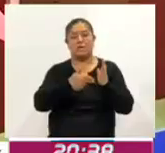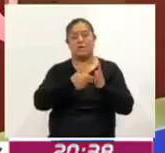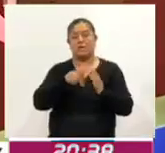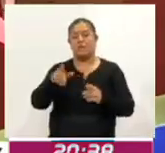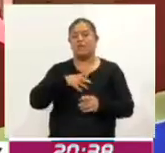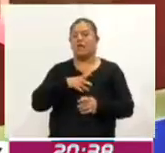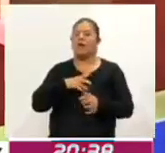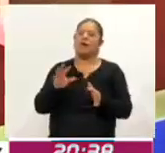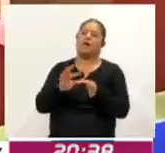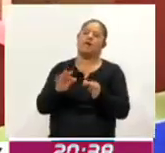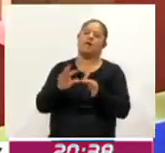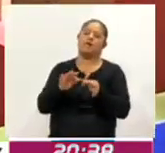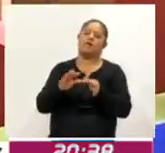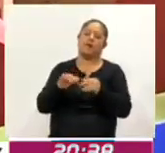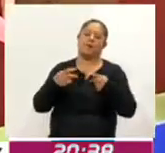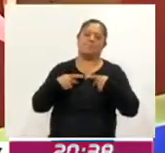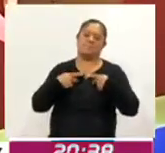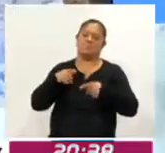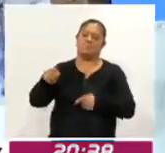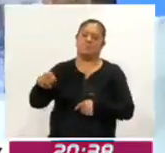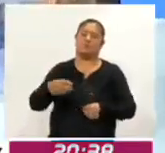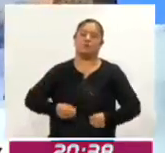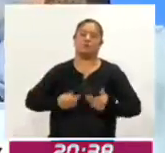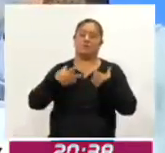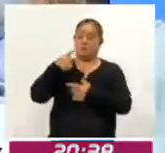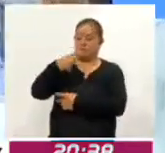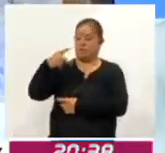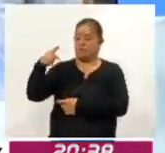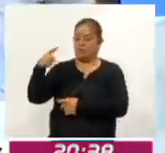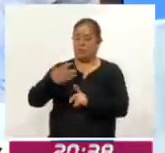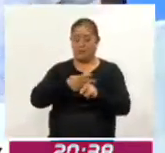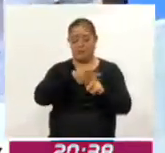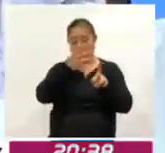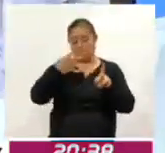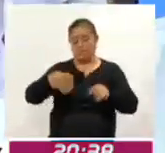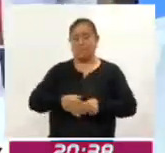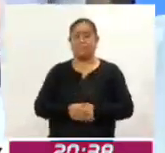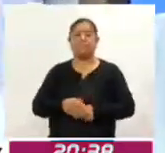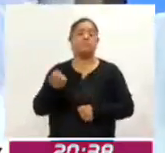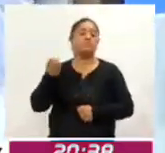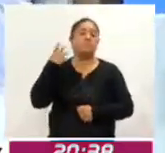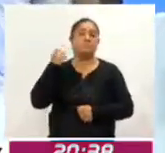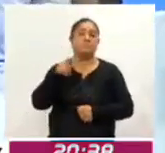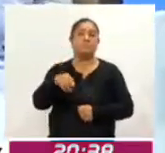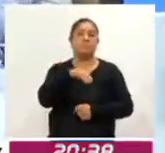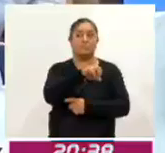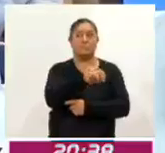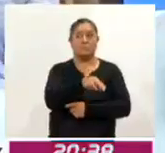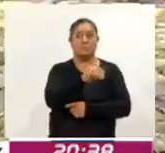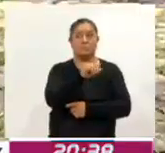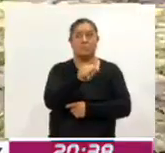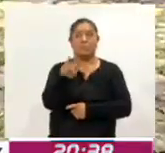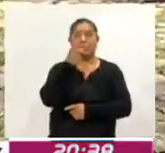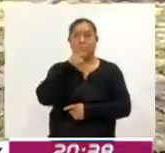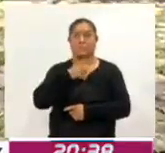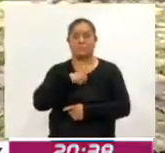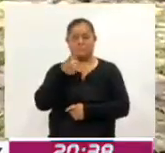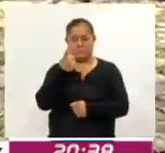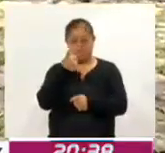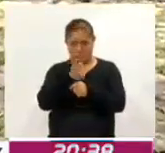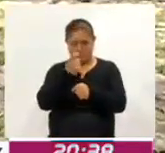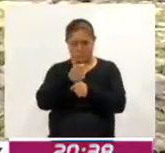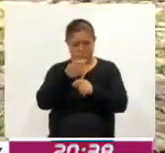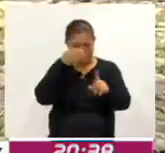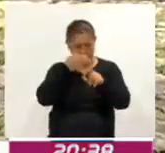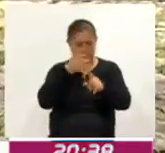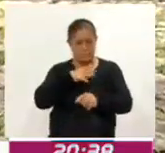vida de las personas LGBT+TTIQ+. La ponente Mónica Ponce comentó que el principal objetivo es reflexionar y